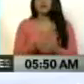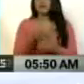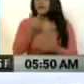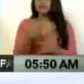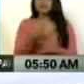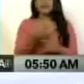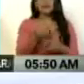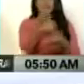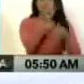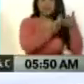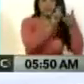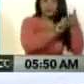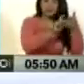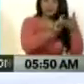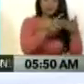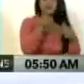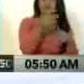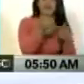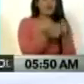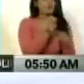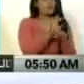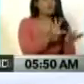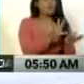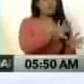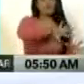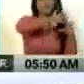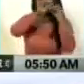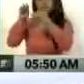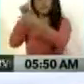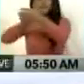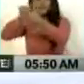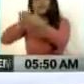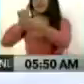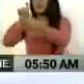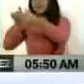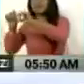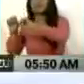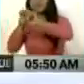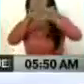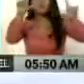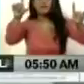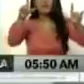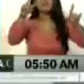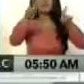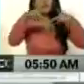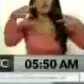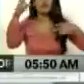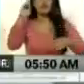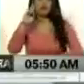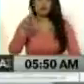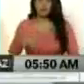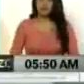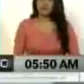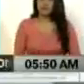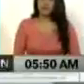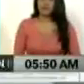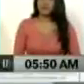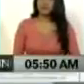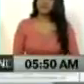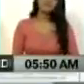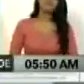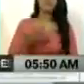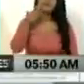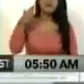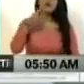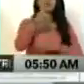a las paredes, de las paredes a los medios. Es parte de la comunicación. Vamos entonces con el Universal. Vamos inmediato a ver cómo publica en su primera página el diario